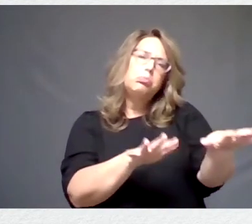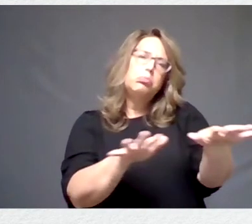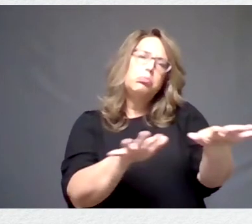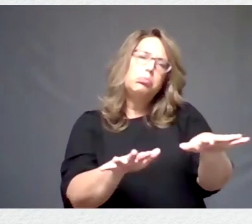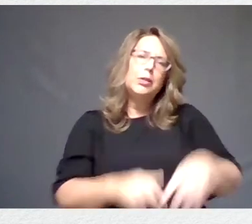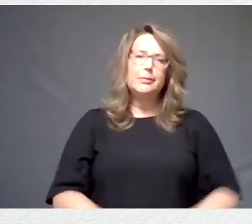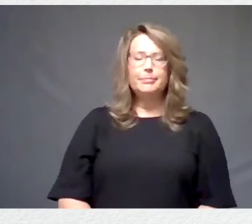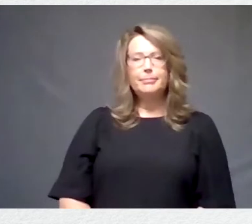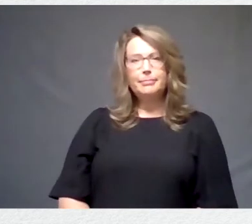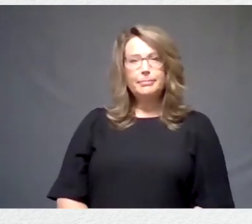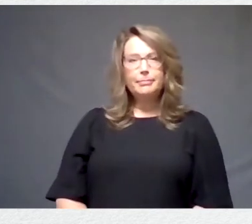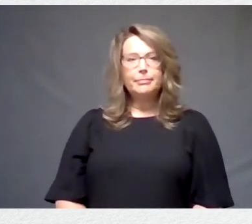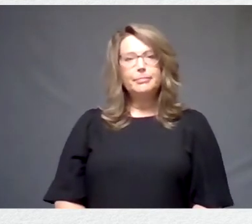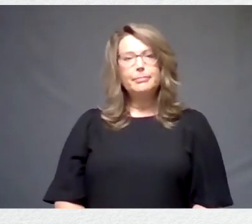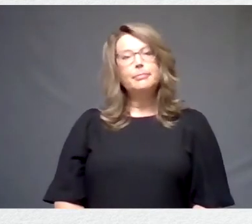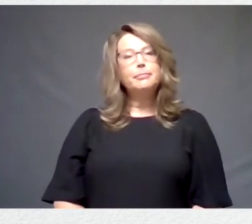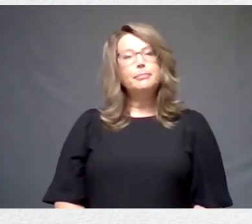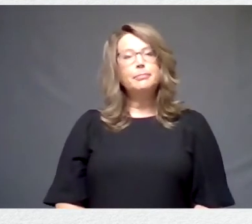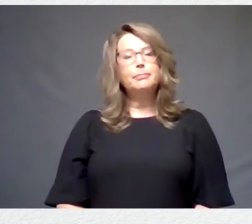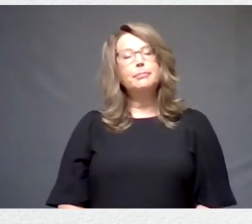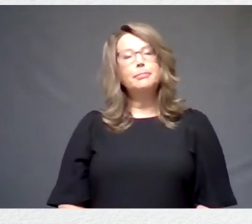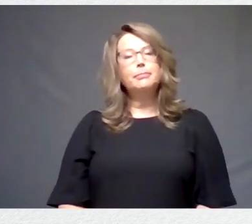aquí en la Tierra.